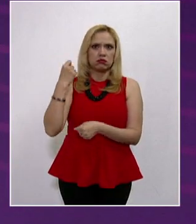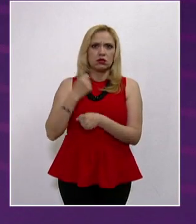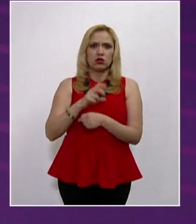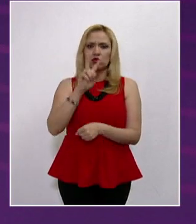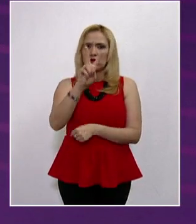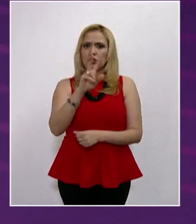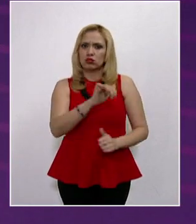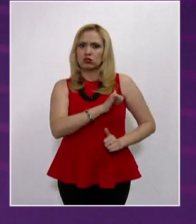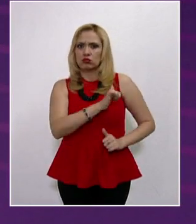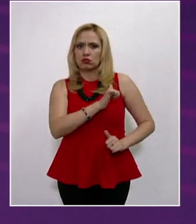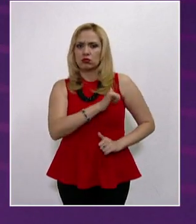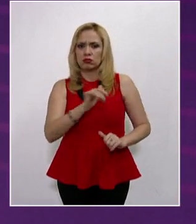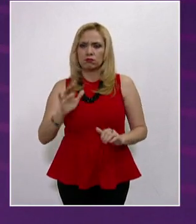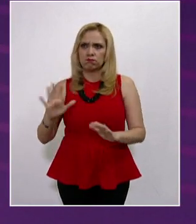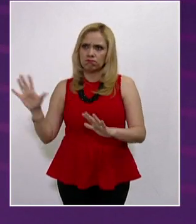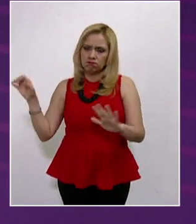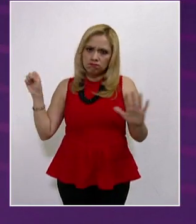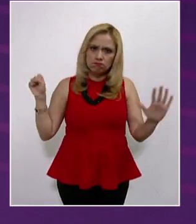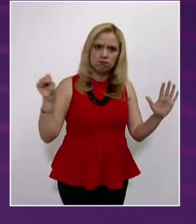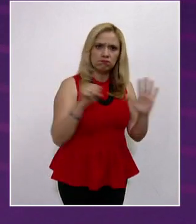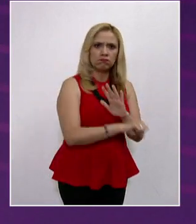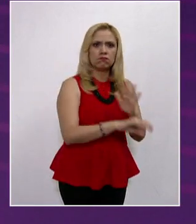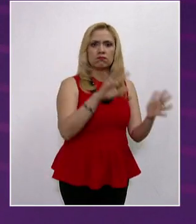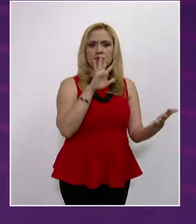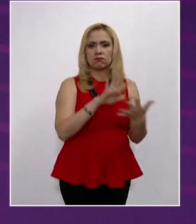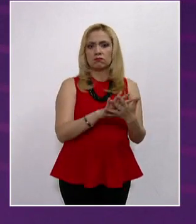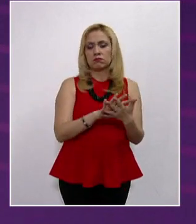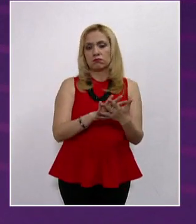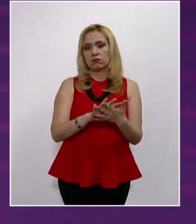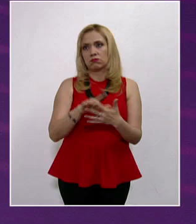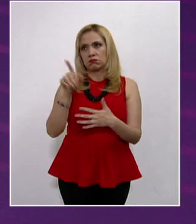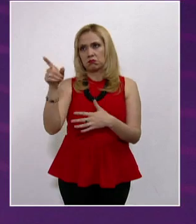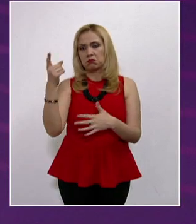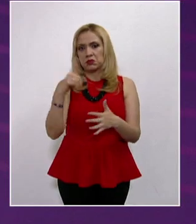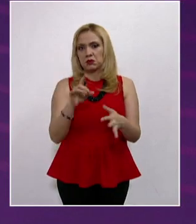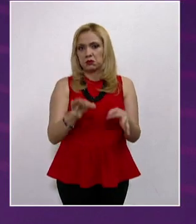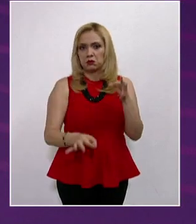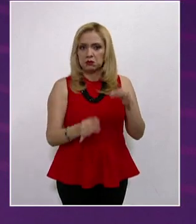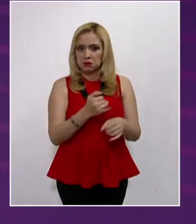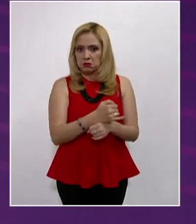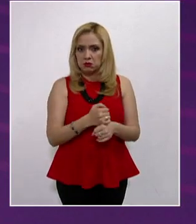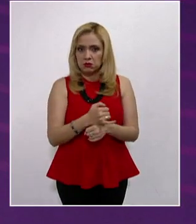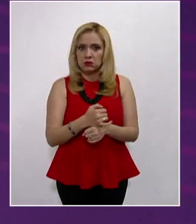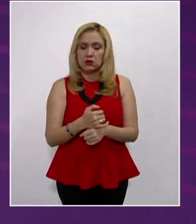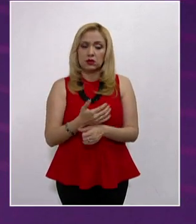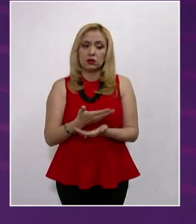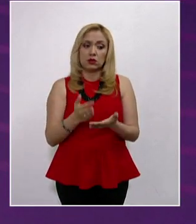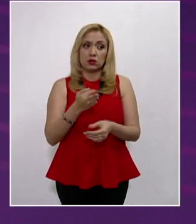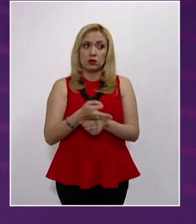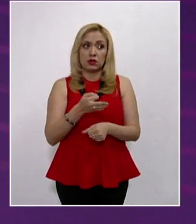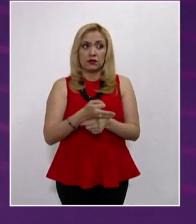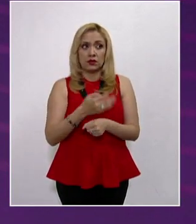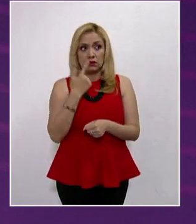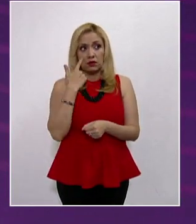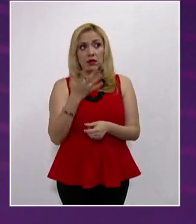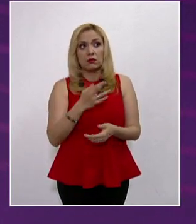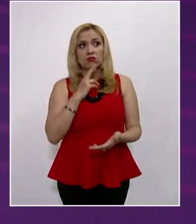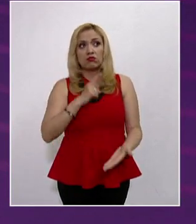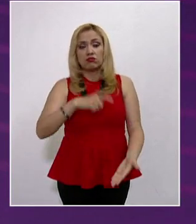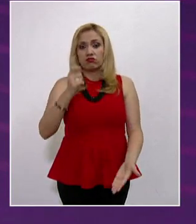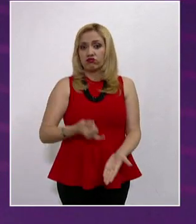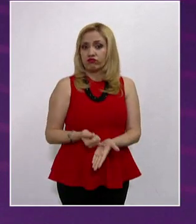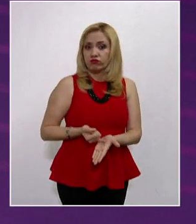del ejército por una primera instancia. Está todavía en proceso de que sea una sentencia